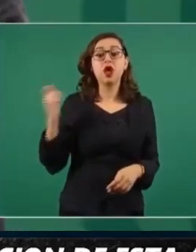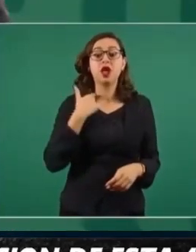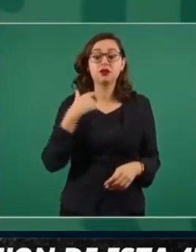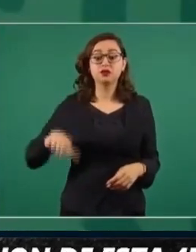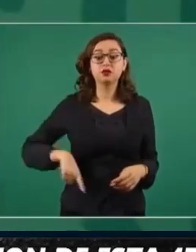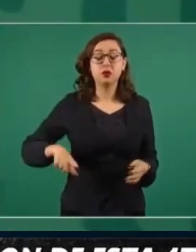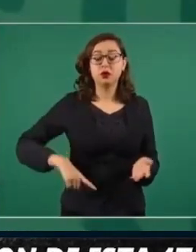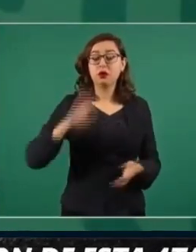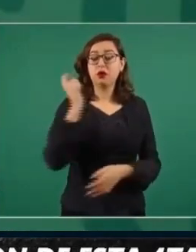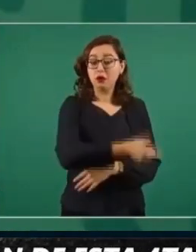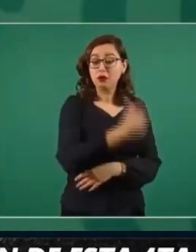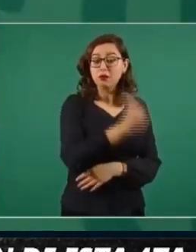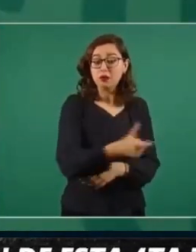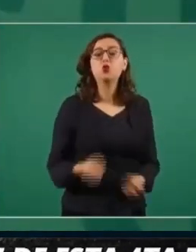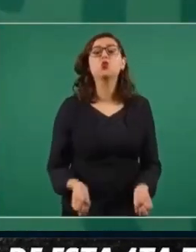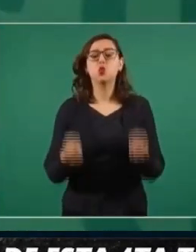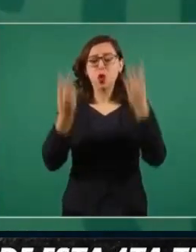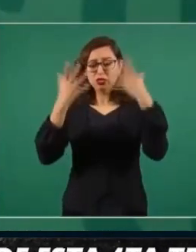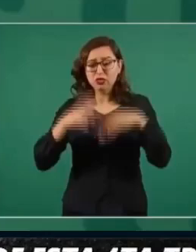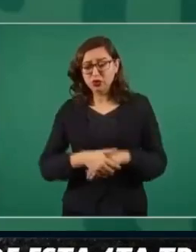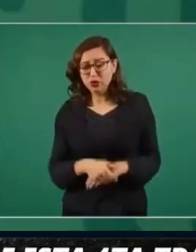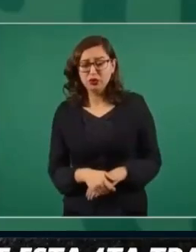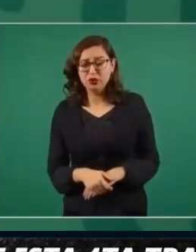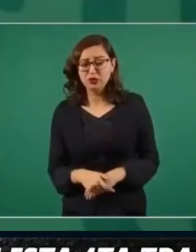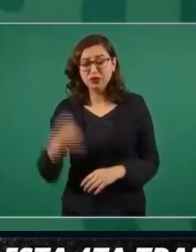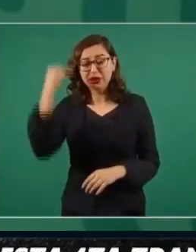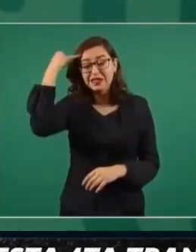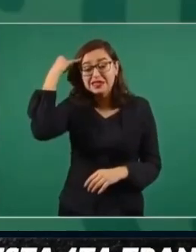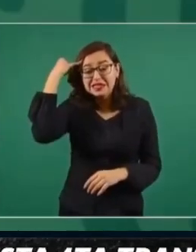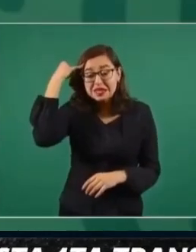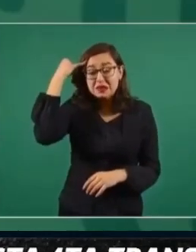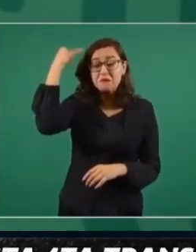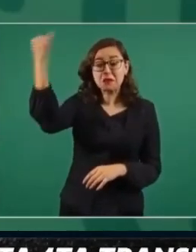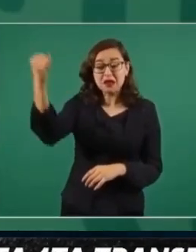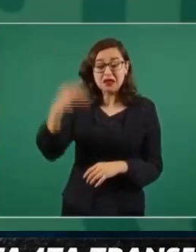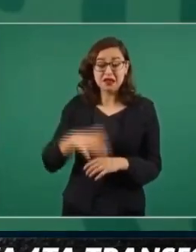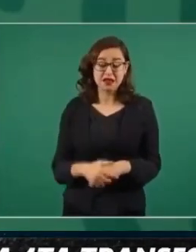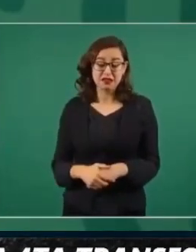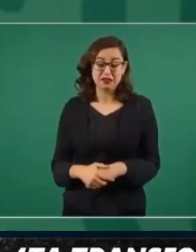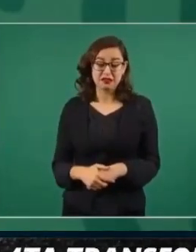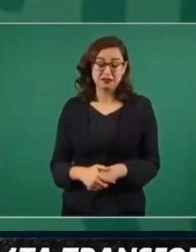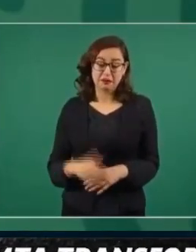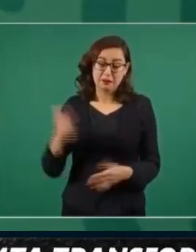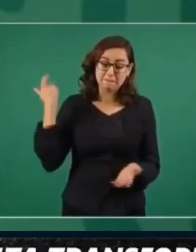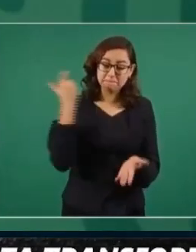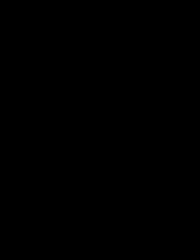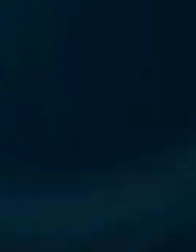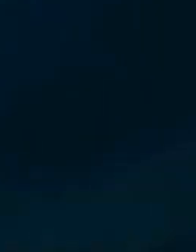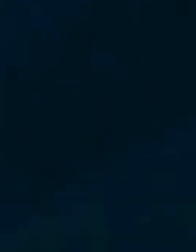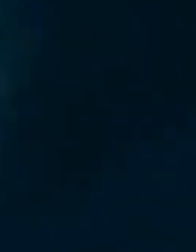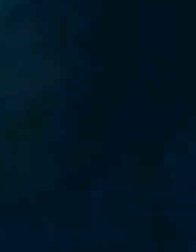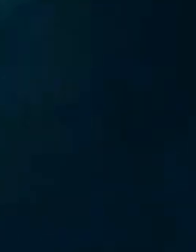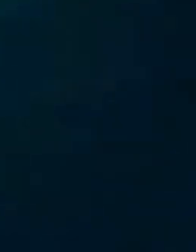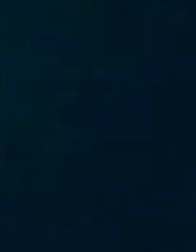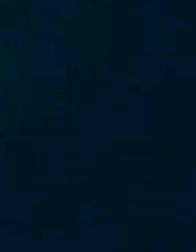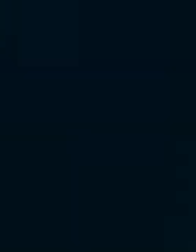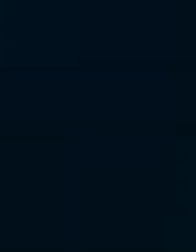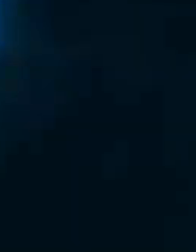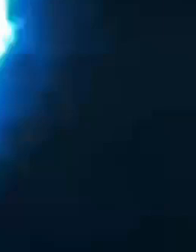cuánto dinero se destinaba al espionaje.